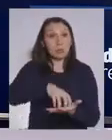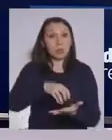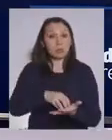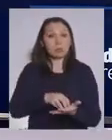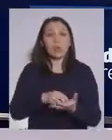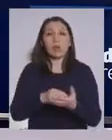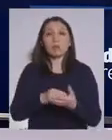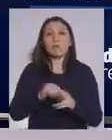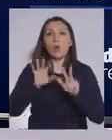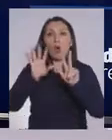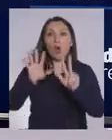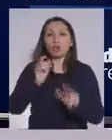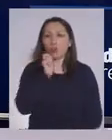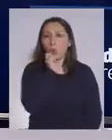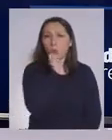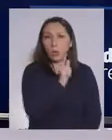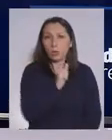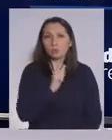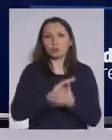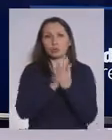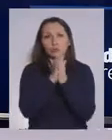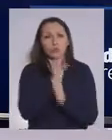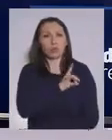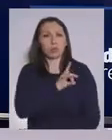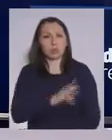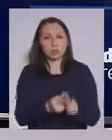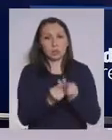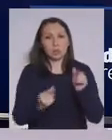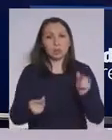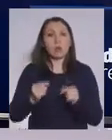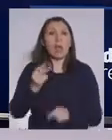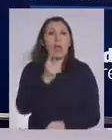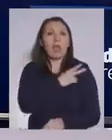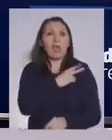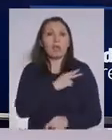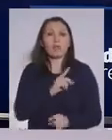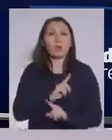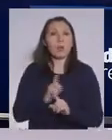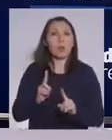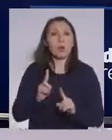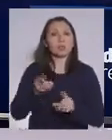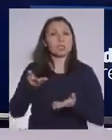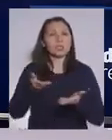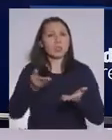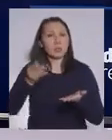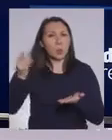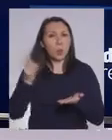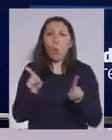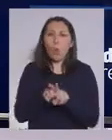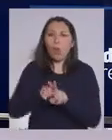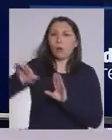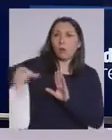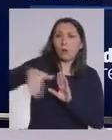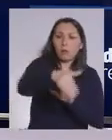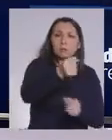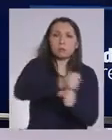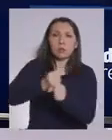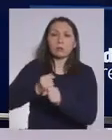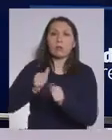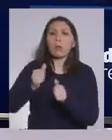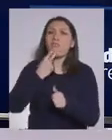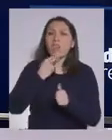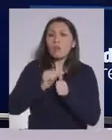se han recibido ocho denuncias a lo largo de todo el país de empleadores que no de servicios esenciales han hecho que trabajadores